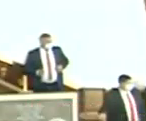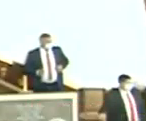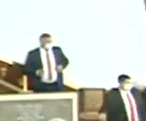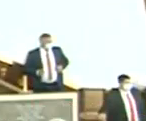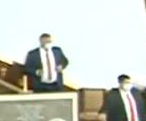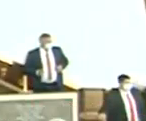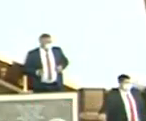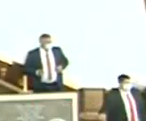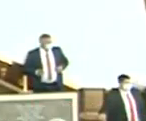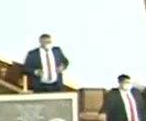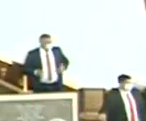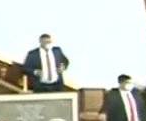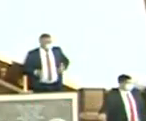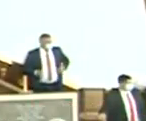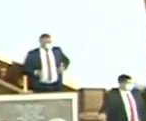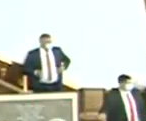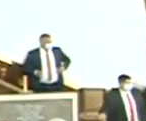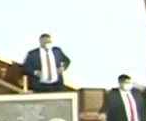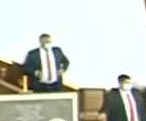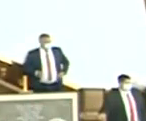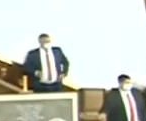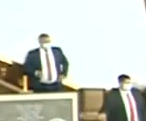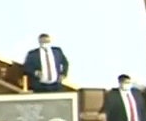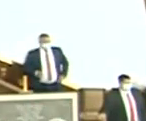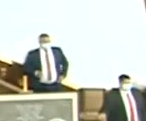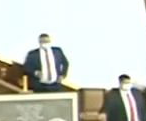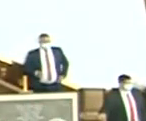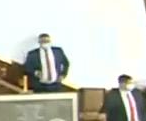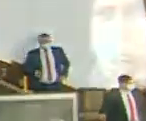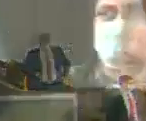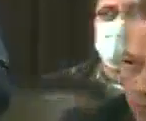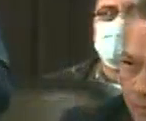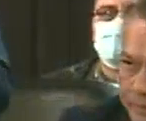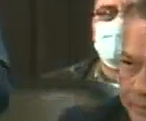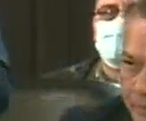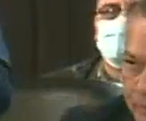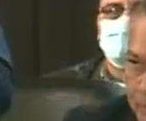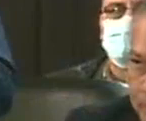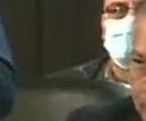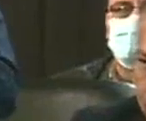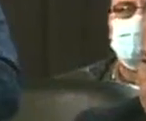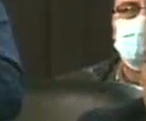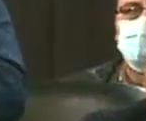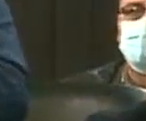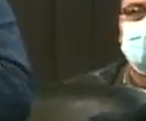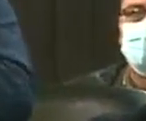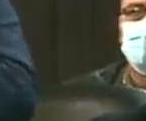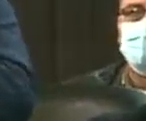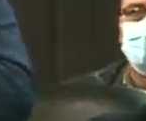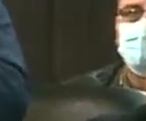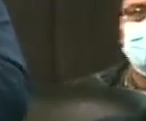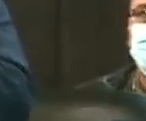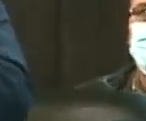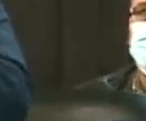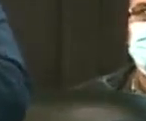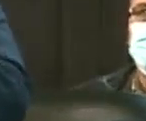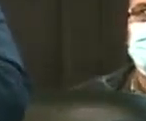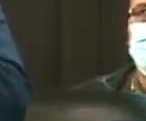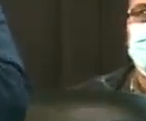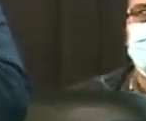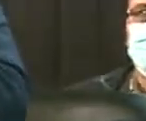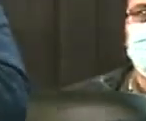Buenas tardes ya, señor presidente, colegas parlamentarios. Desde la fracción de la Alianza Democrática de esta Asamblea Nacional de Oposición, queremos acompañar el